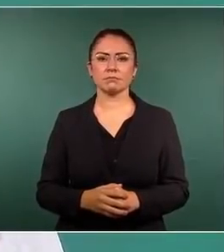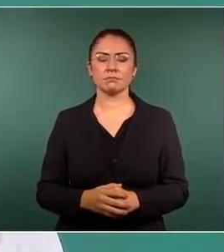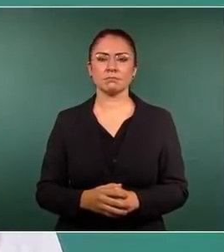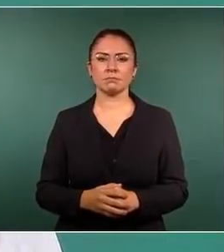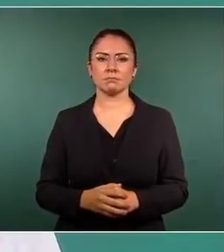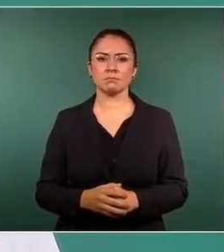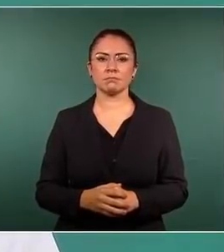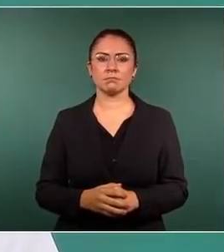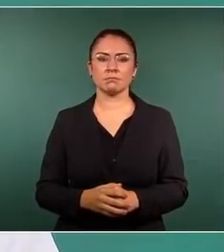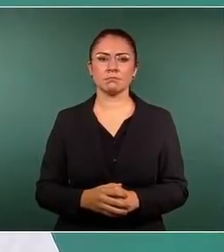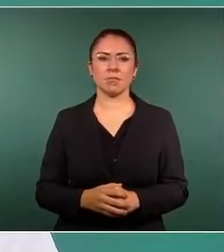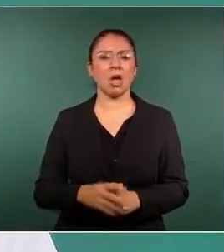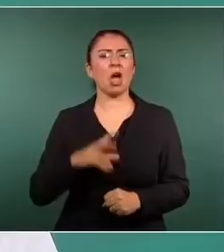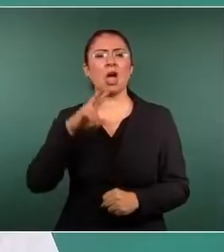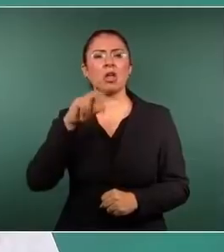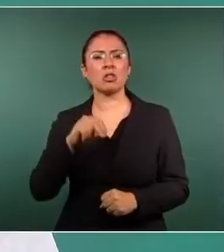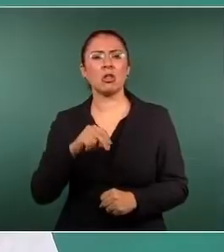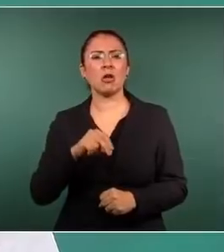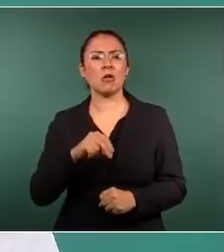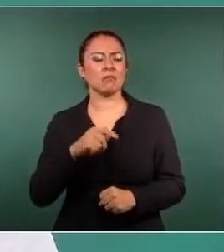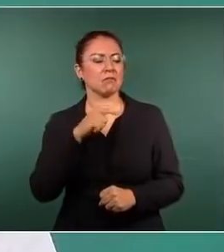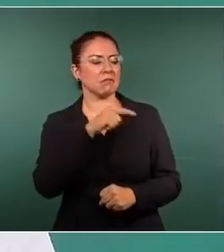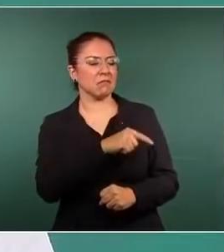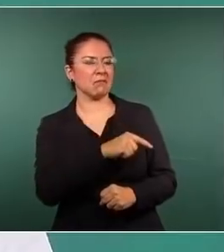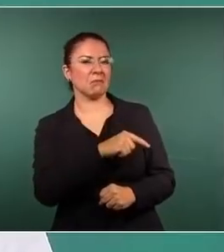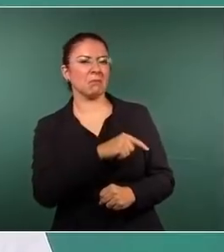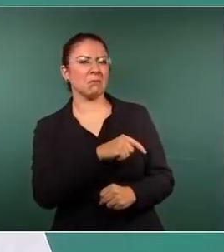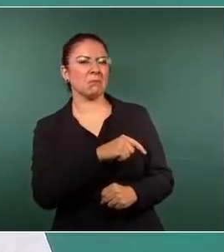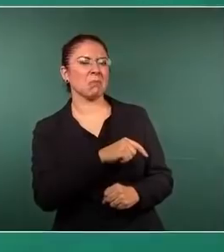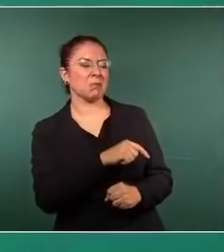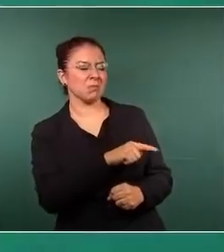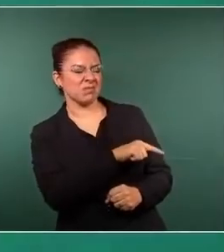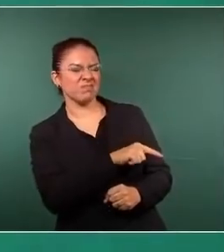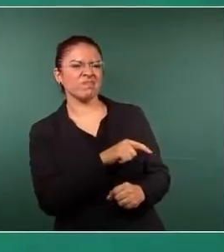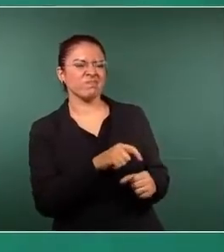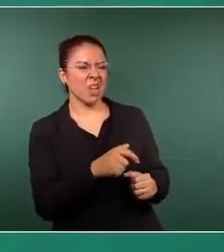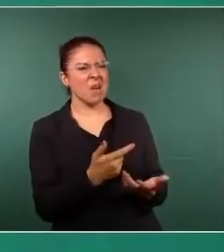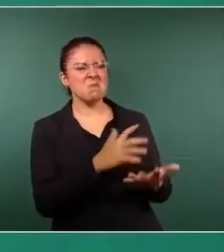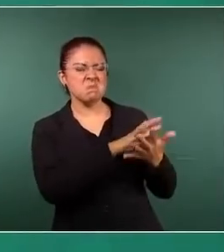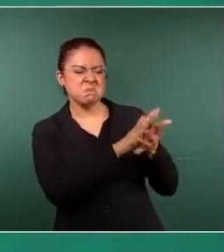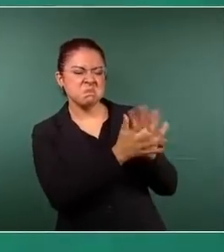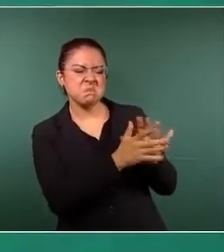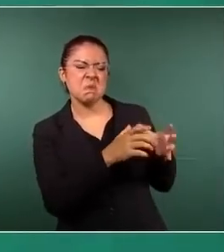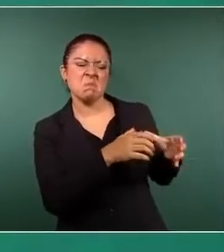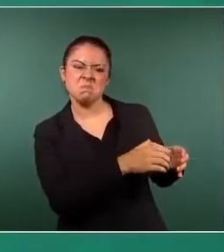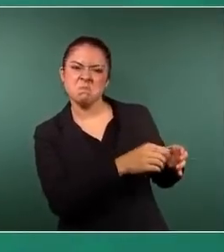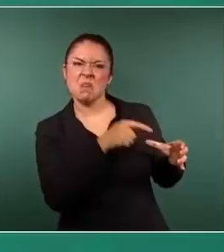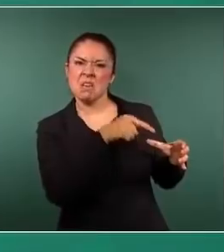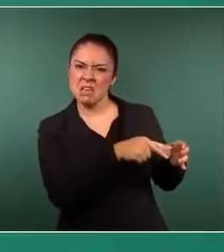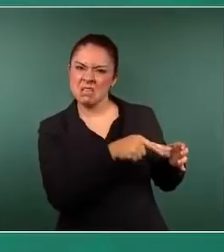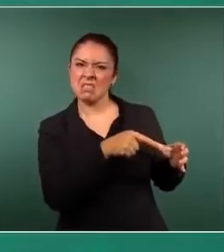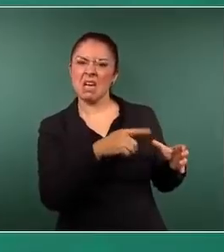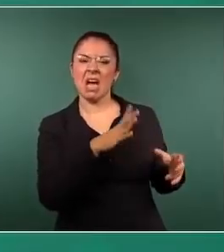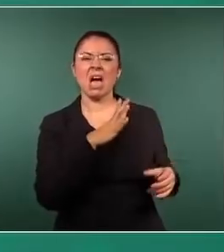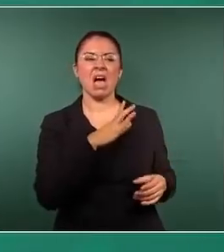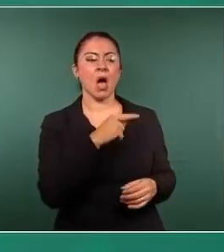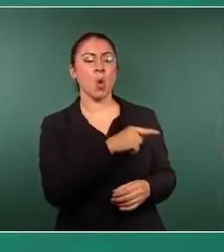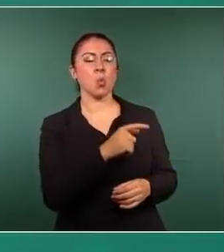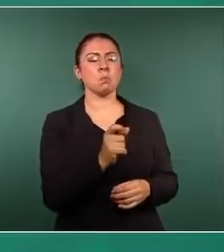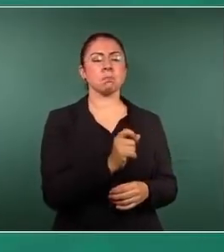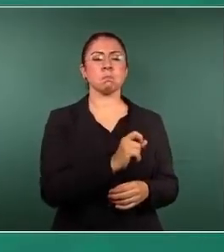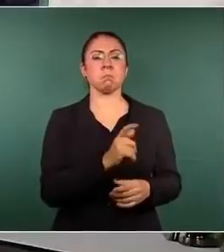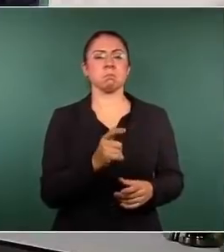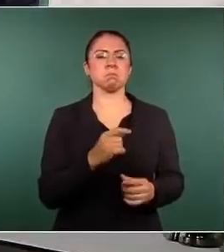no esté al servicio de la delincuencia ni de la delincuencia de cuello blanco